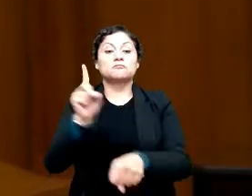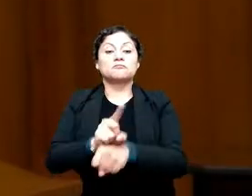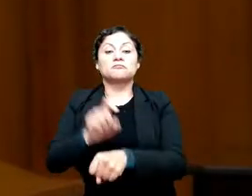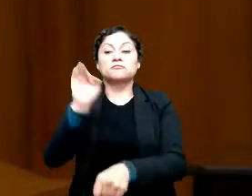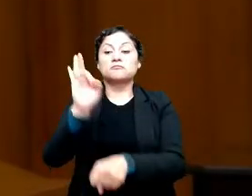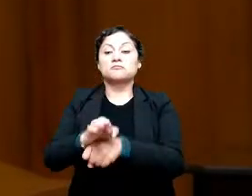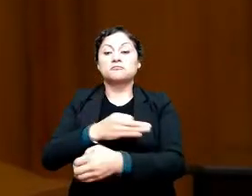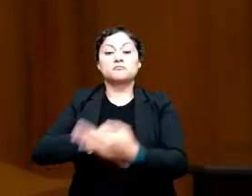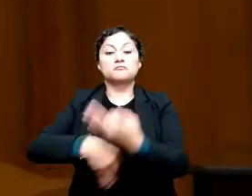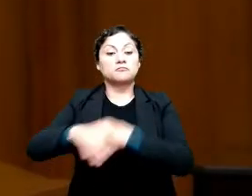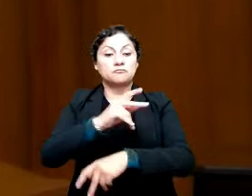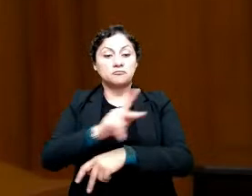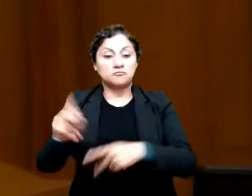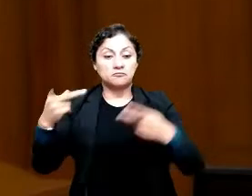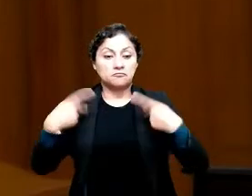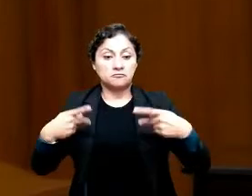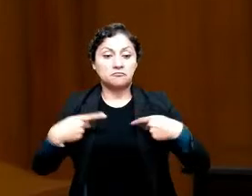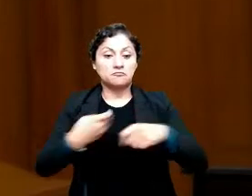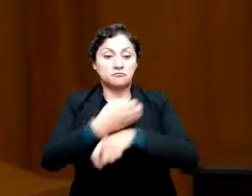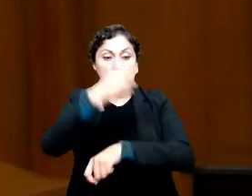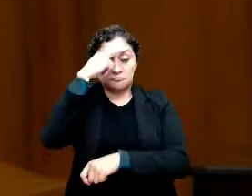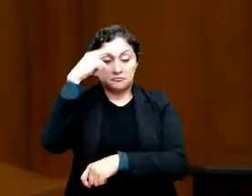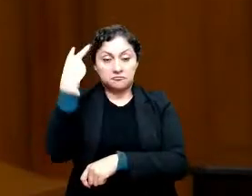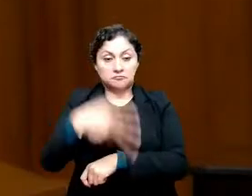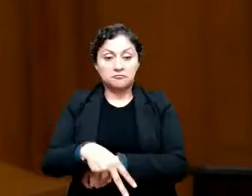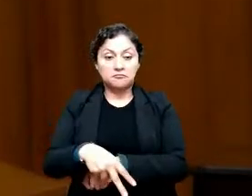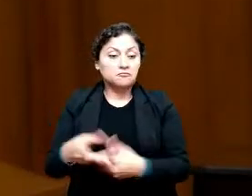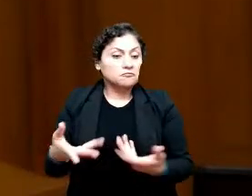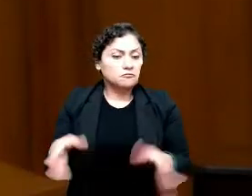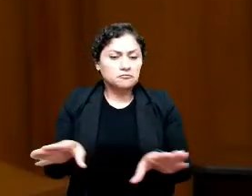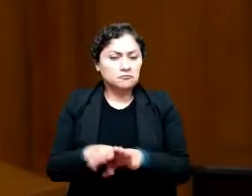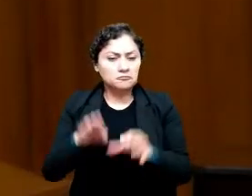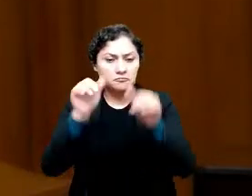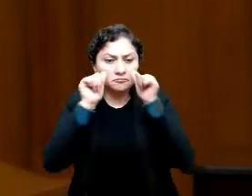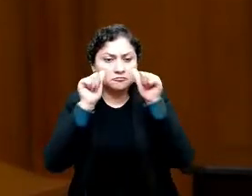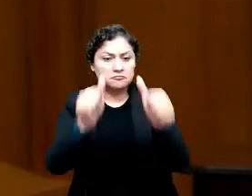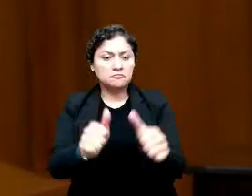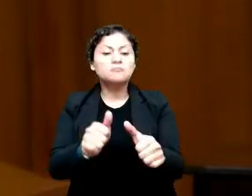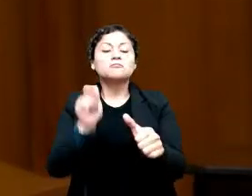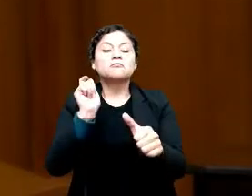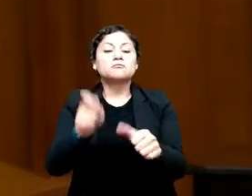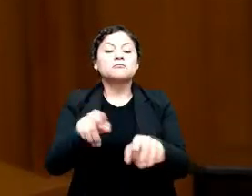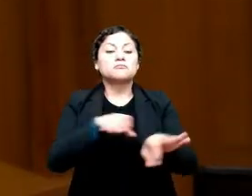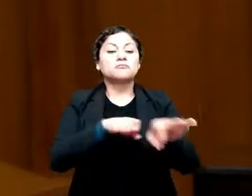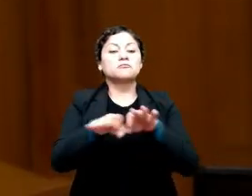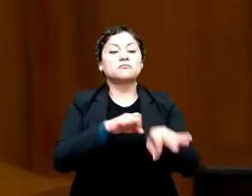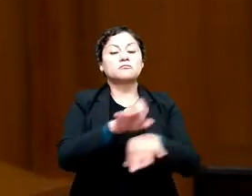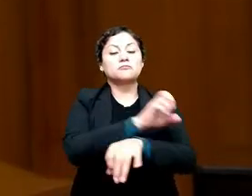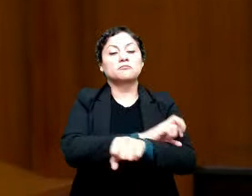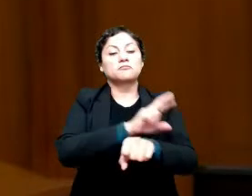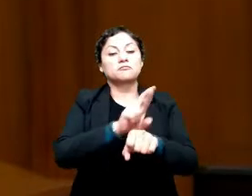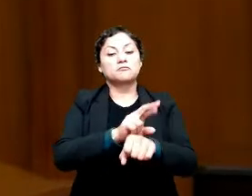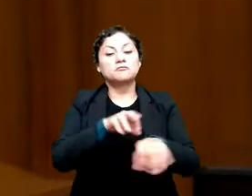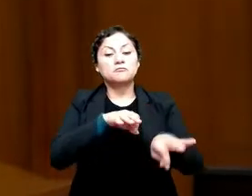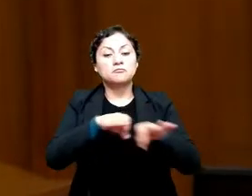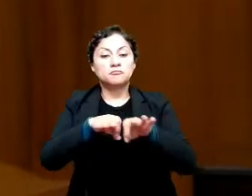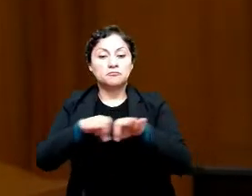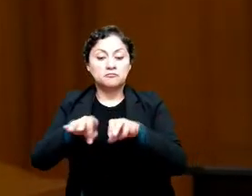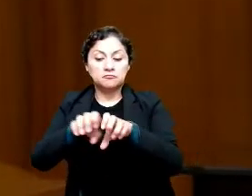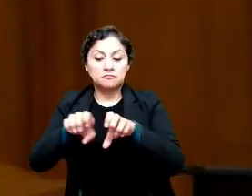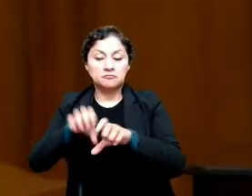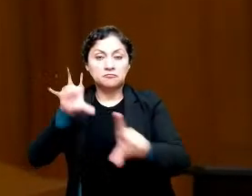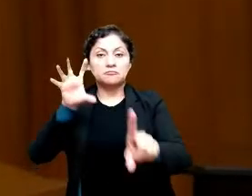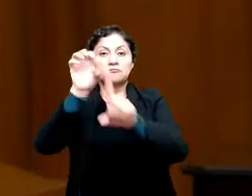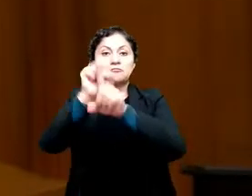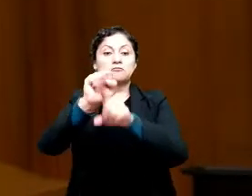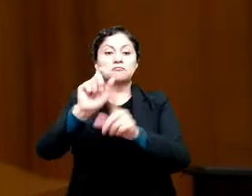los mexiquenses. Muestra de ello es el trabajo coordinado a través del Grupo para la Construcción de la Paz, conformado por